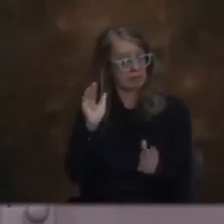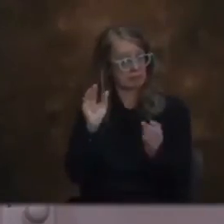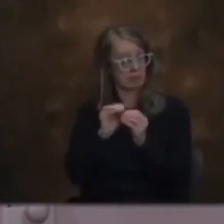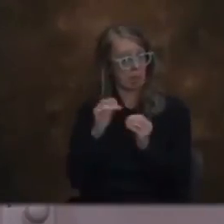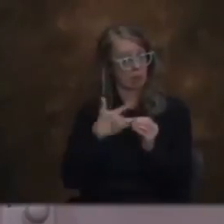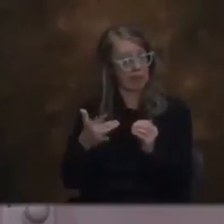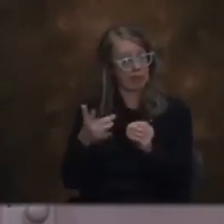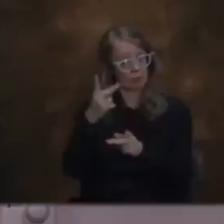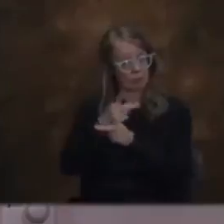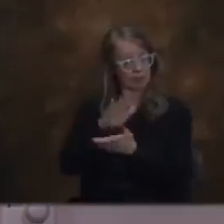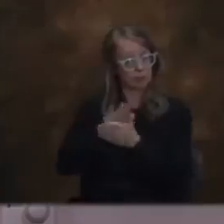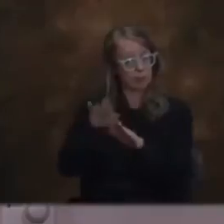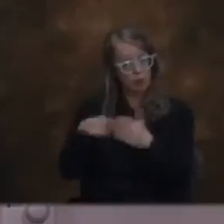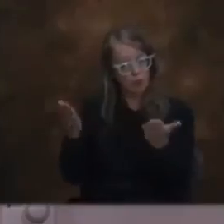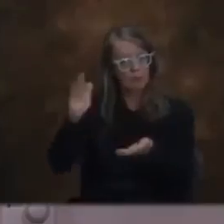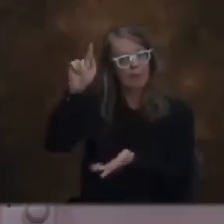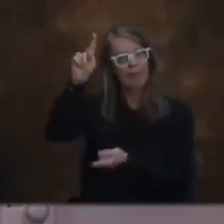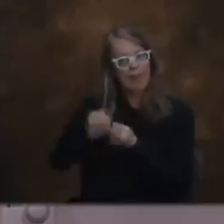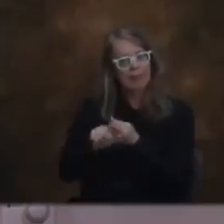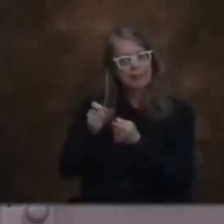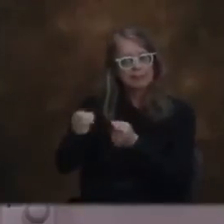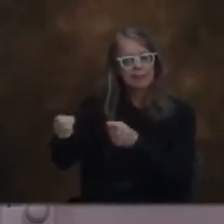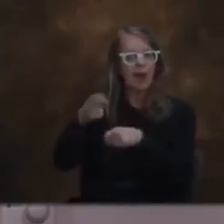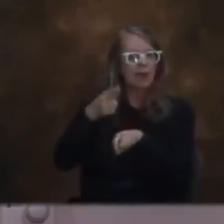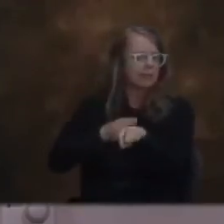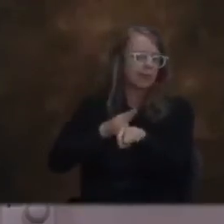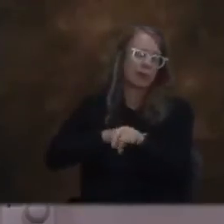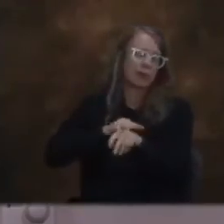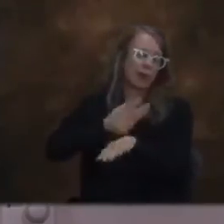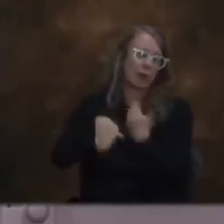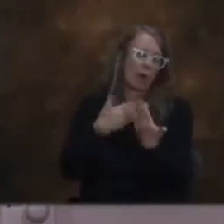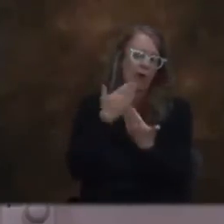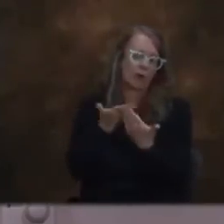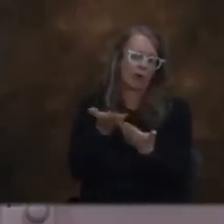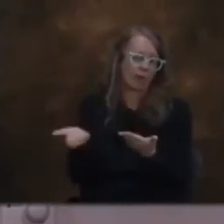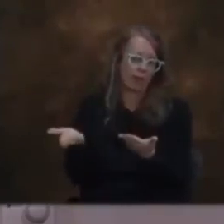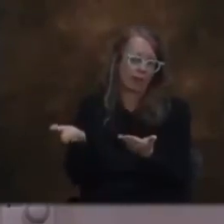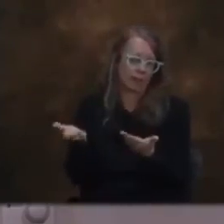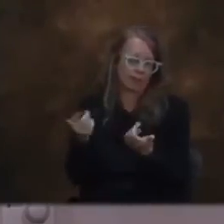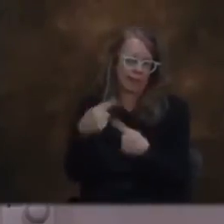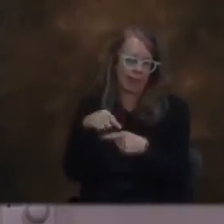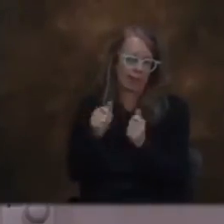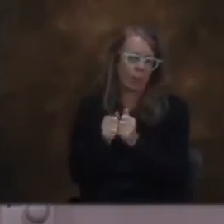negocios sus escuelas y todo esto se debe a las vacunas